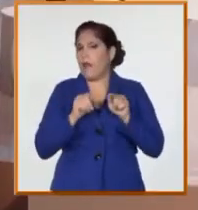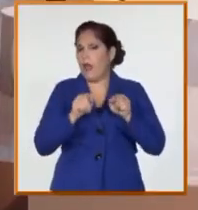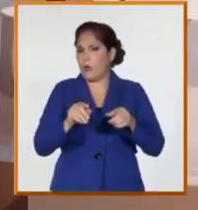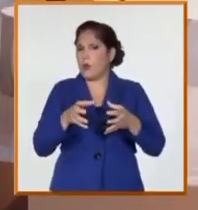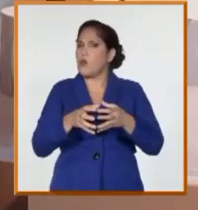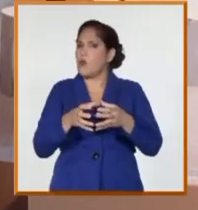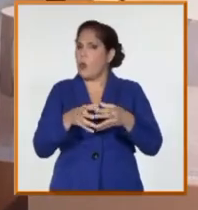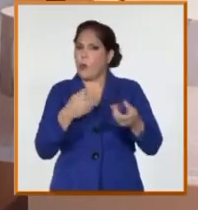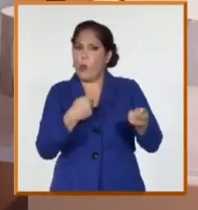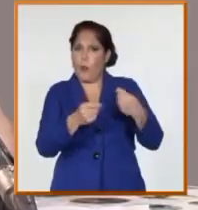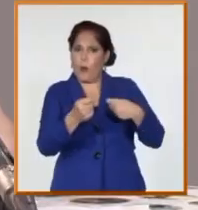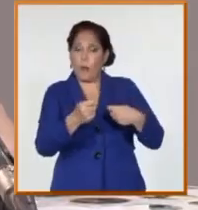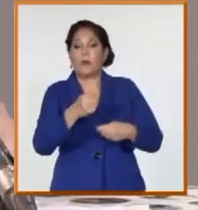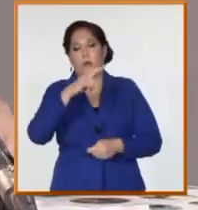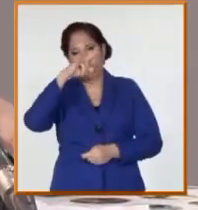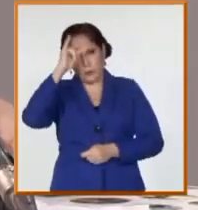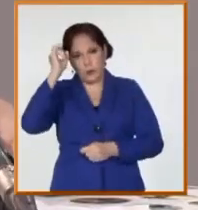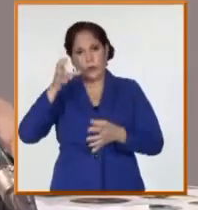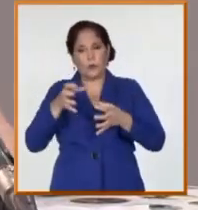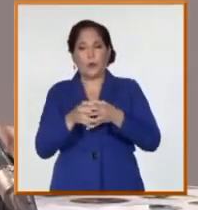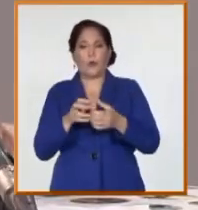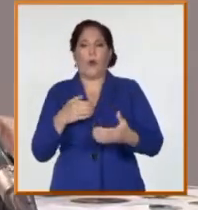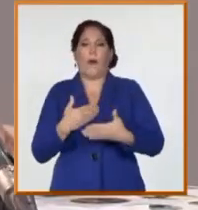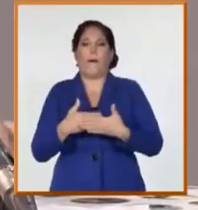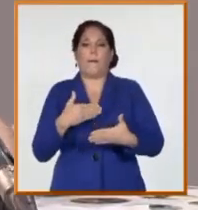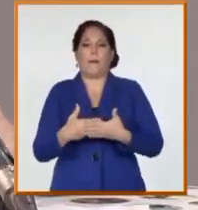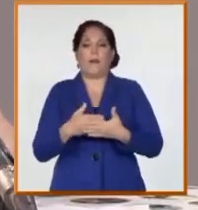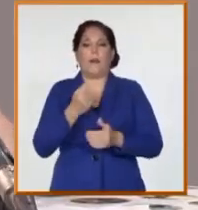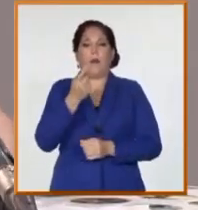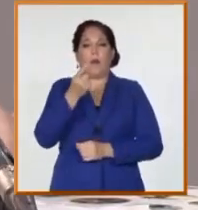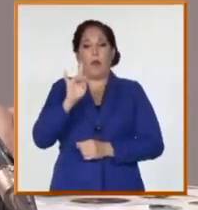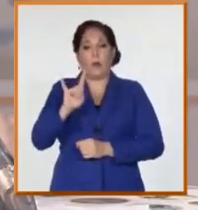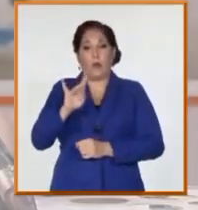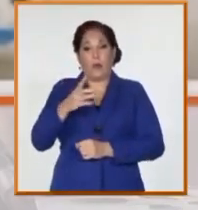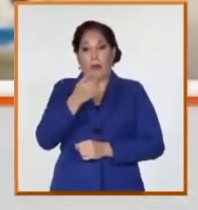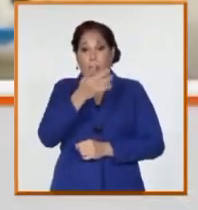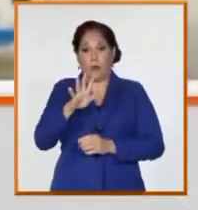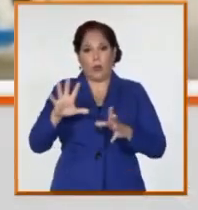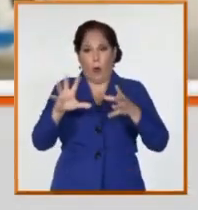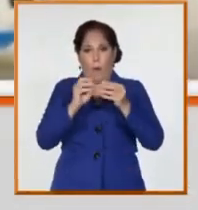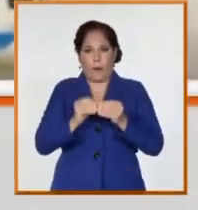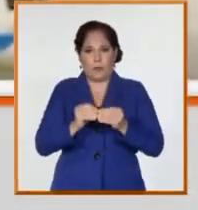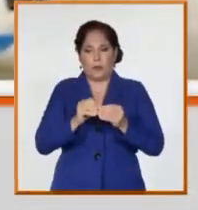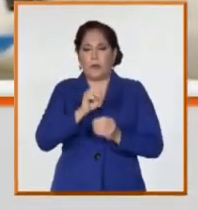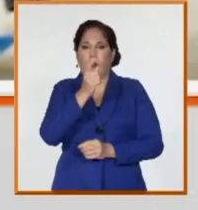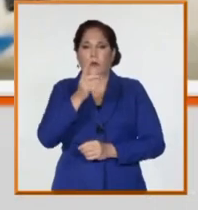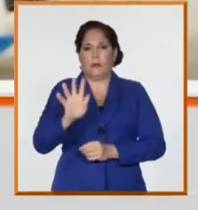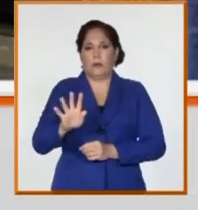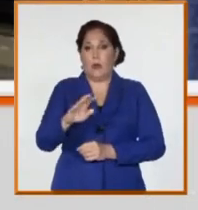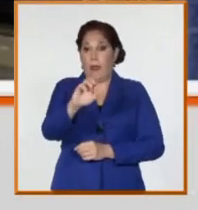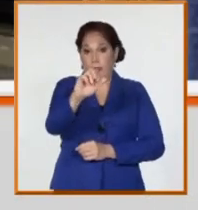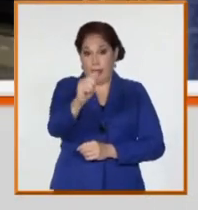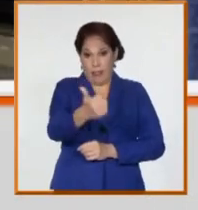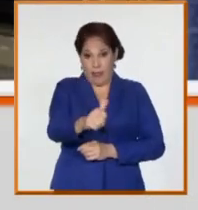empresarial el grupo empresarial que son catorce empresas de las cuales diez realizan